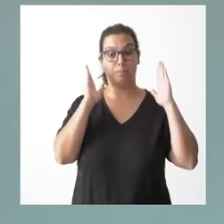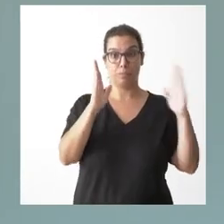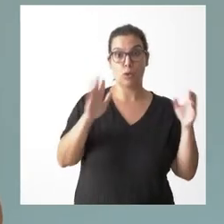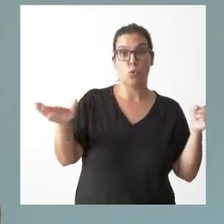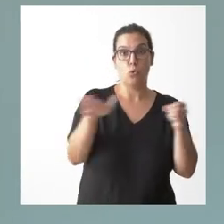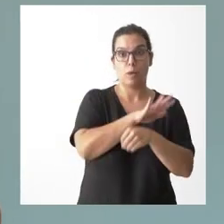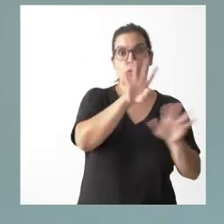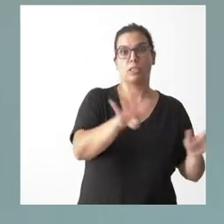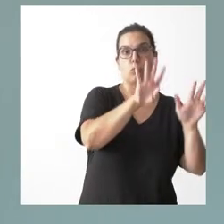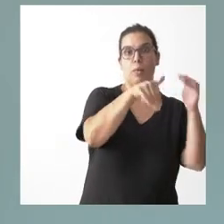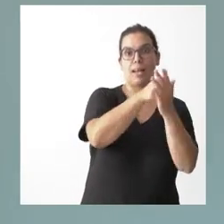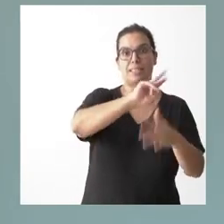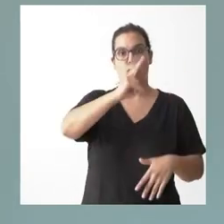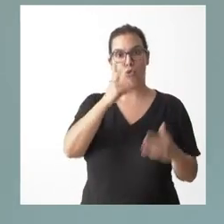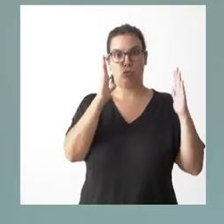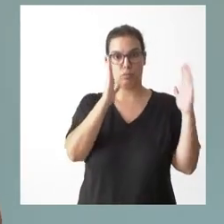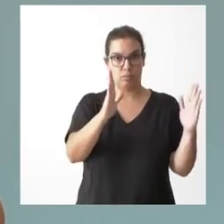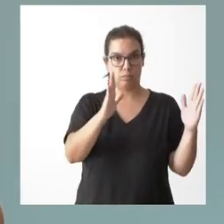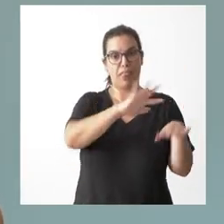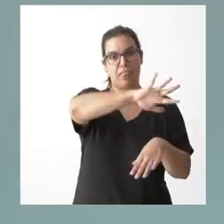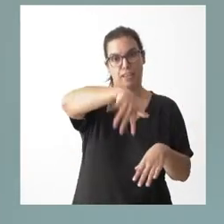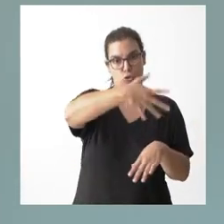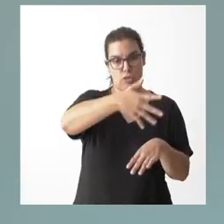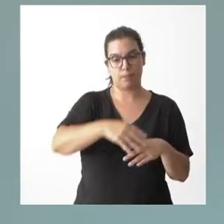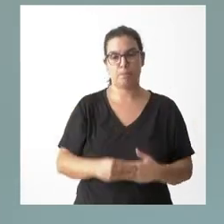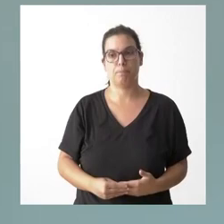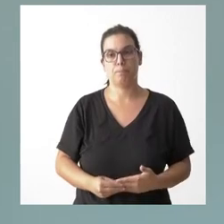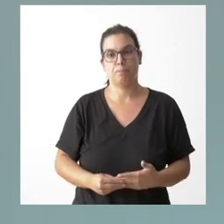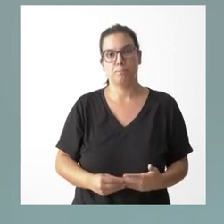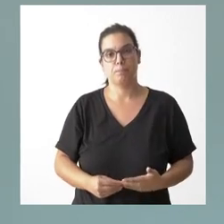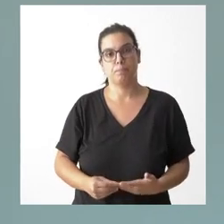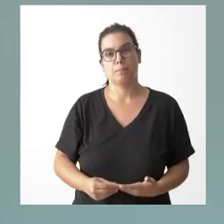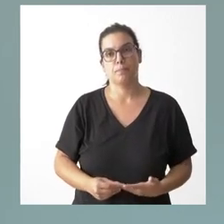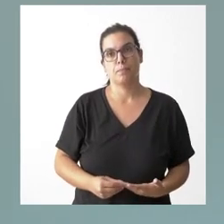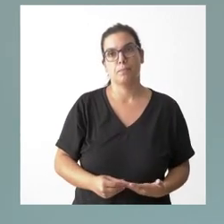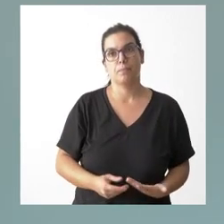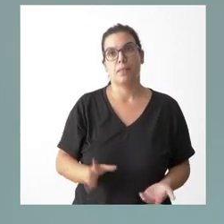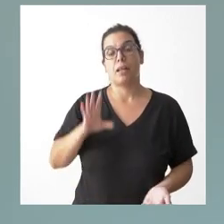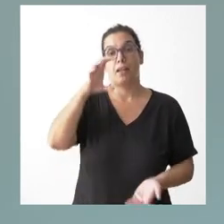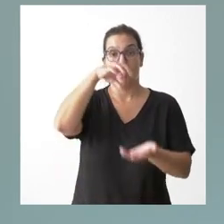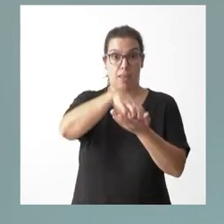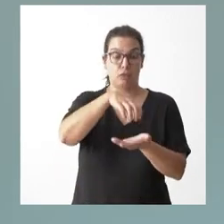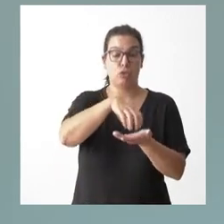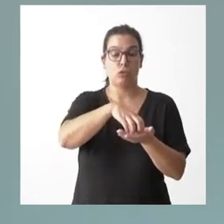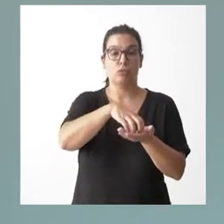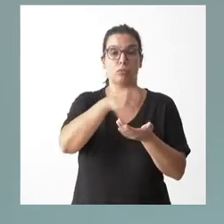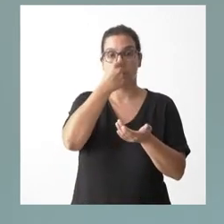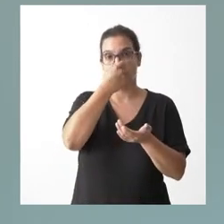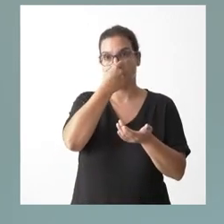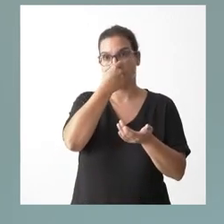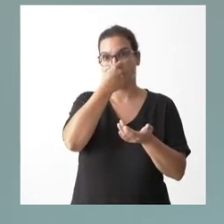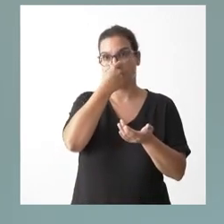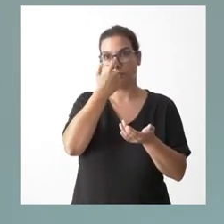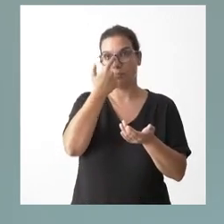caso, lectivo, que son estas 5 horas. Lo que tienen que hacer ahora los centros, que ya lo saben, esta es una subvención que se aprueba ya en